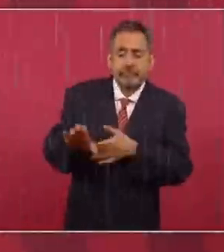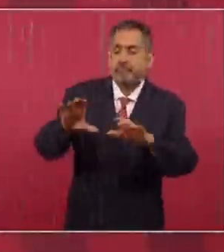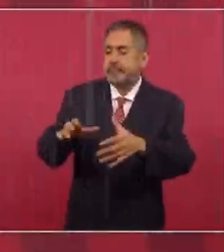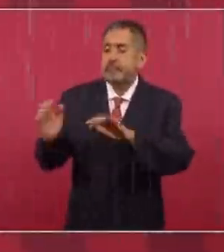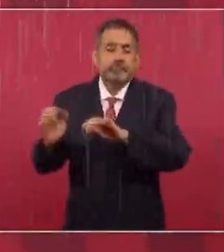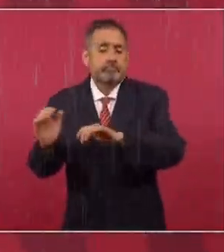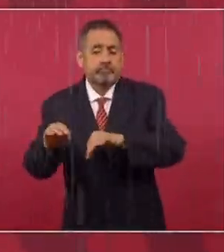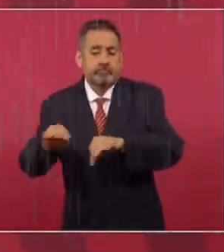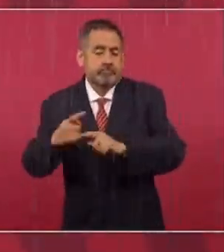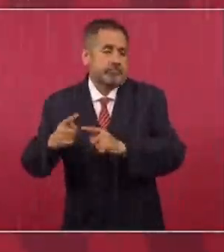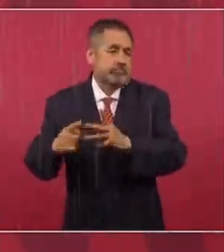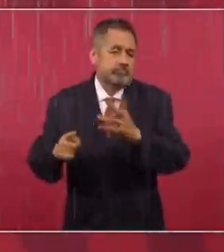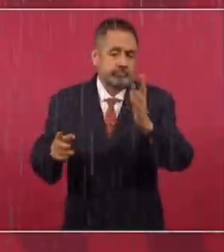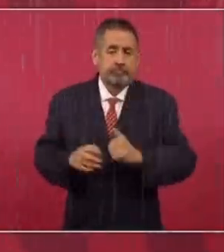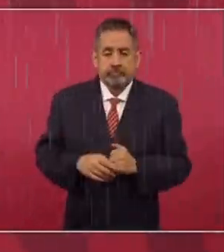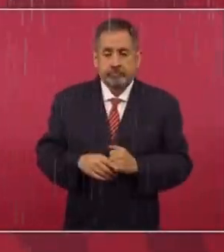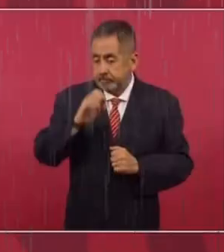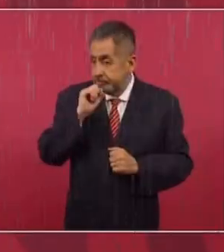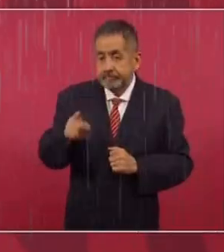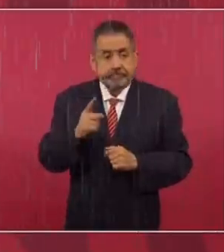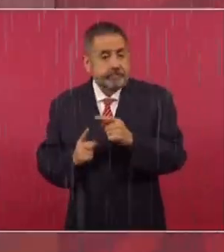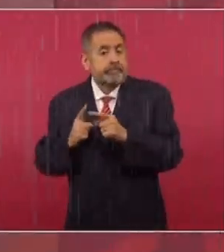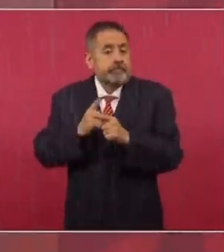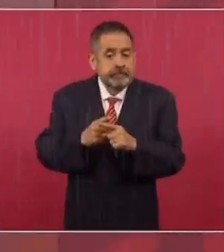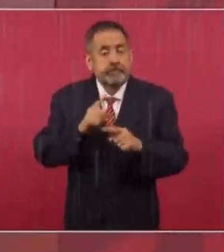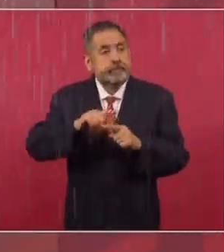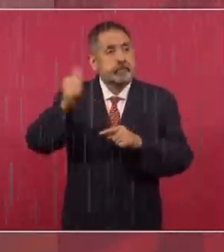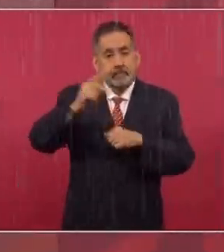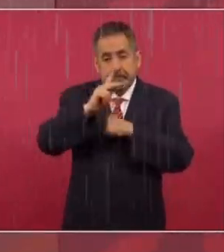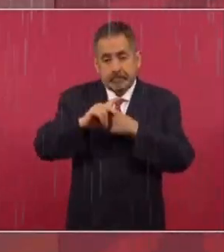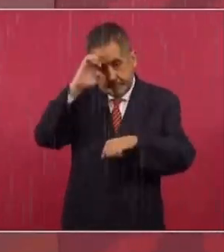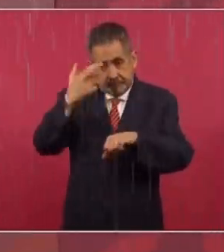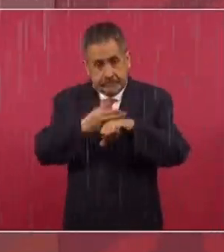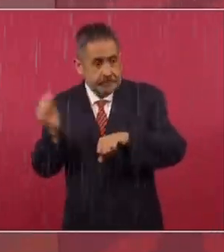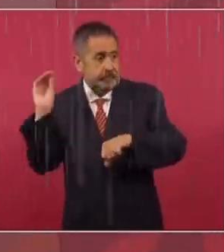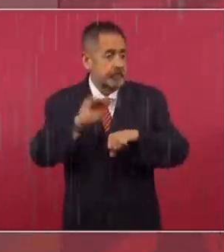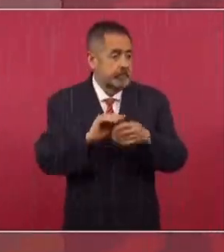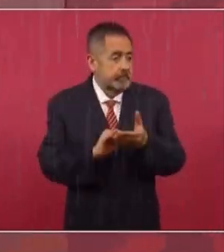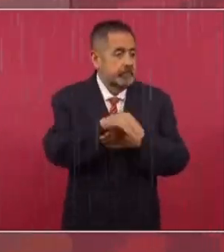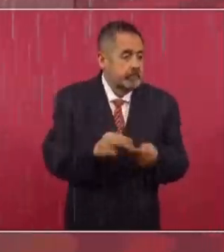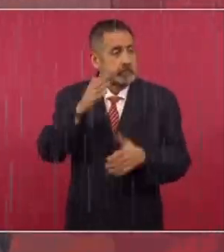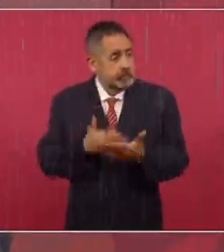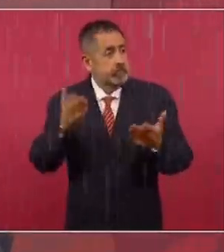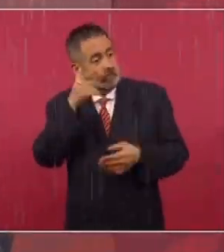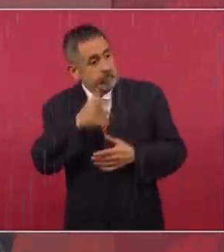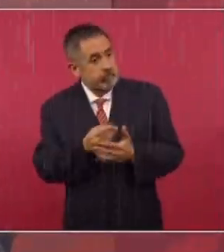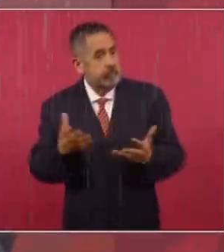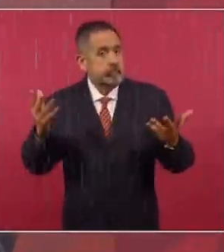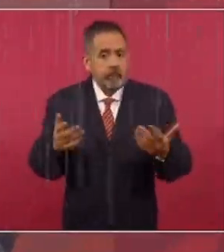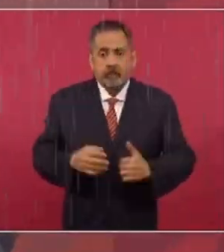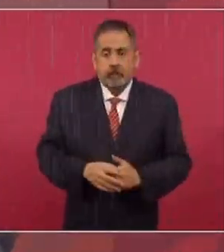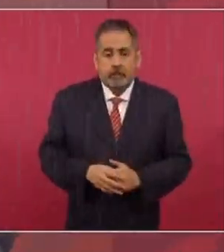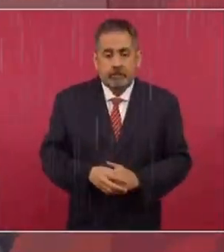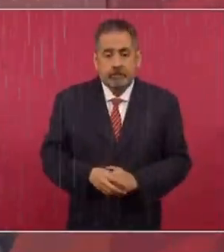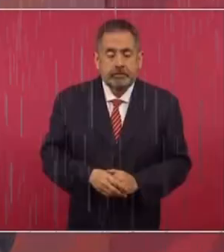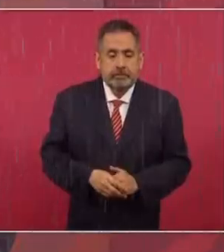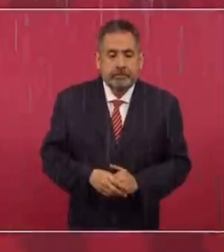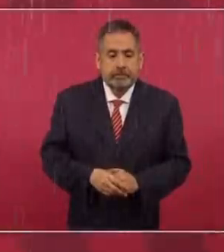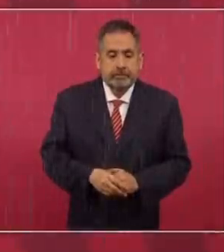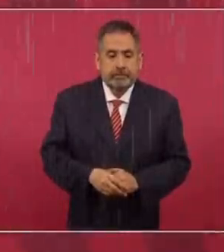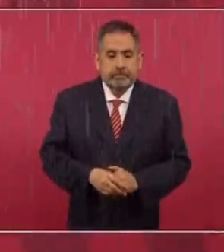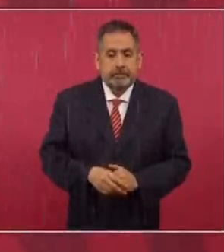si a eso agrega que está creciendo la inversión extranjera como nunca en la historia. Entonces,